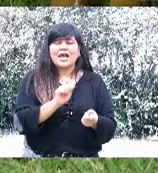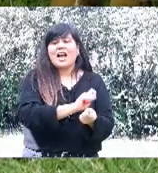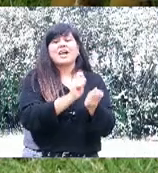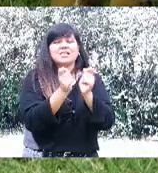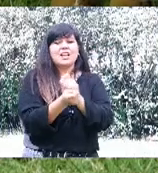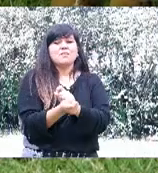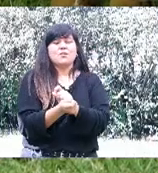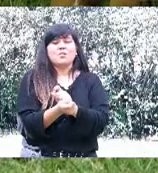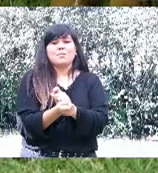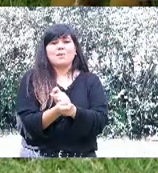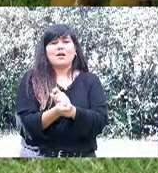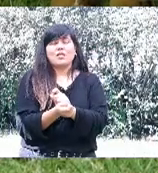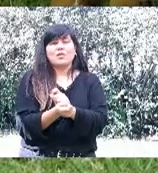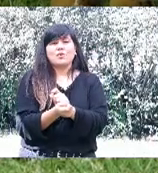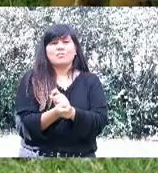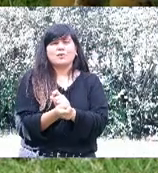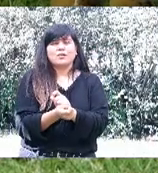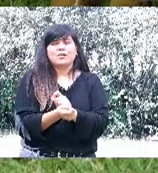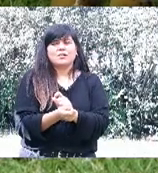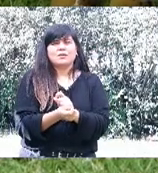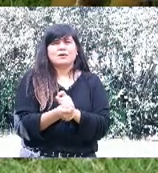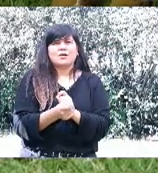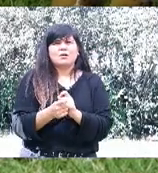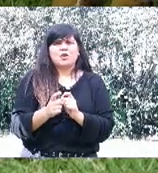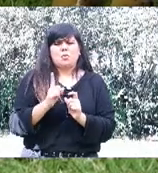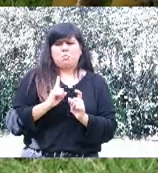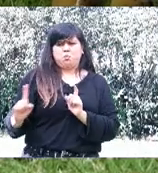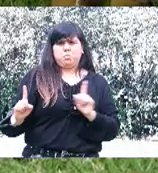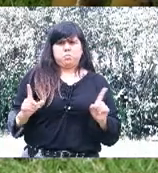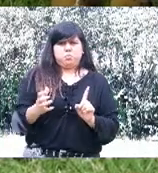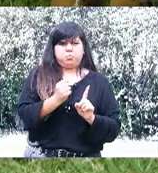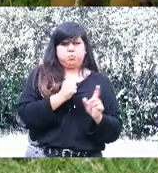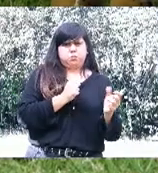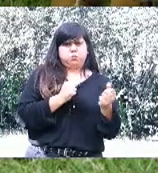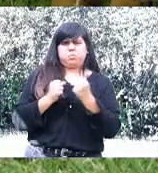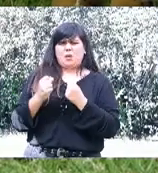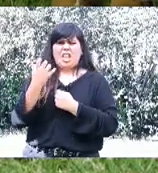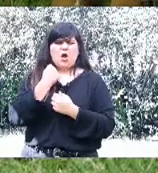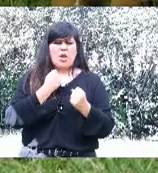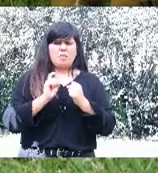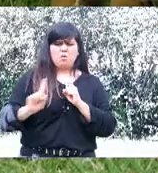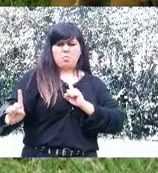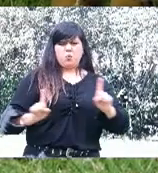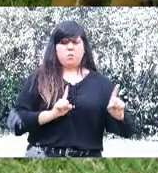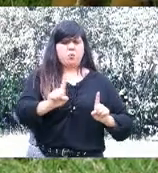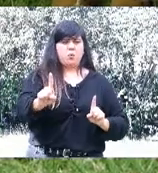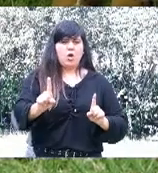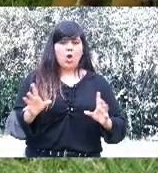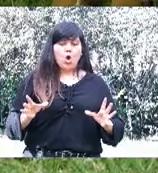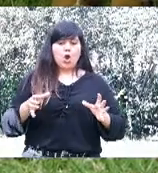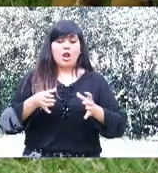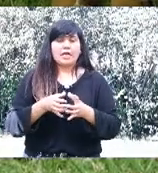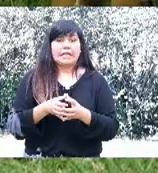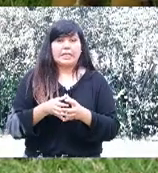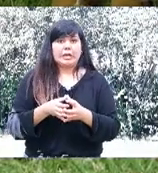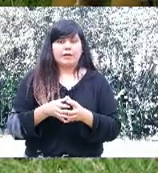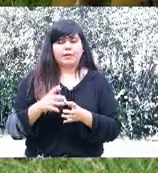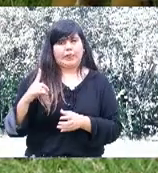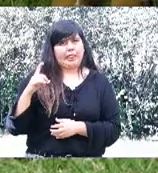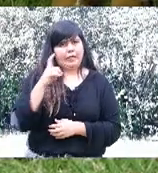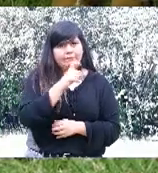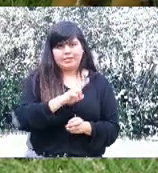formado en una en mucho individualismo no que donde lo colectivo cuesta mucho no